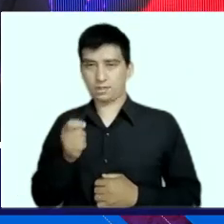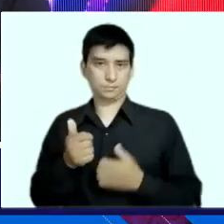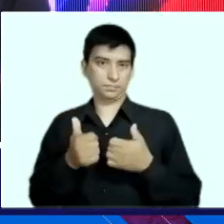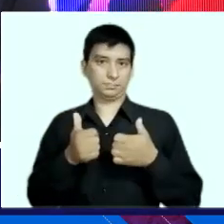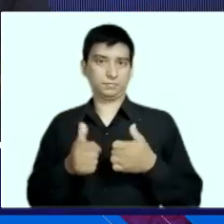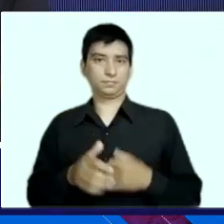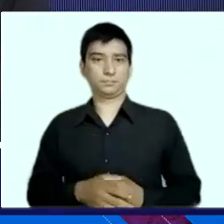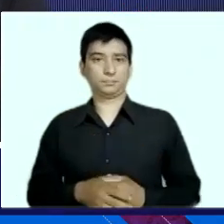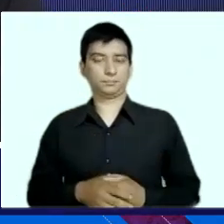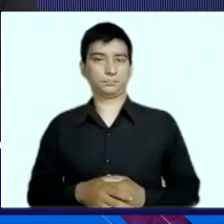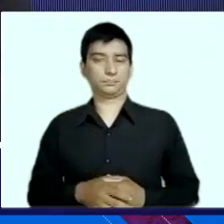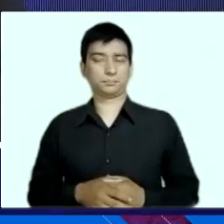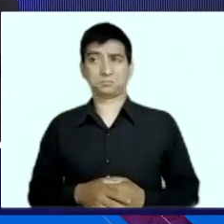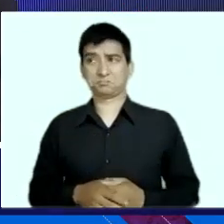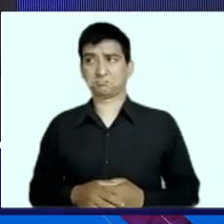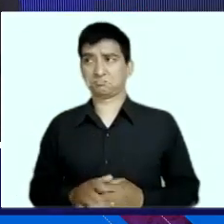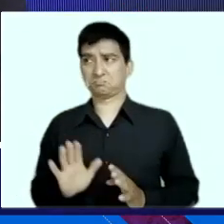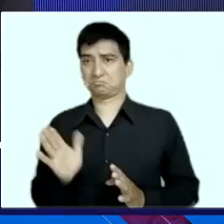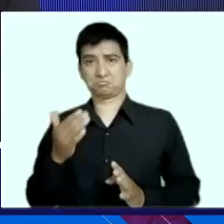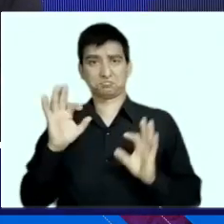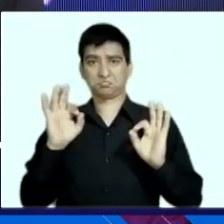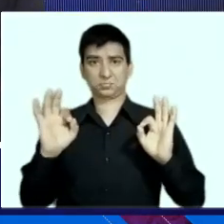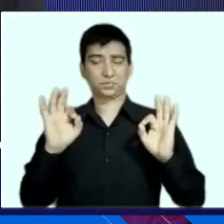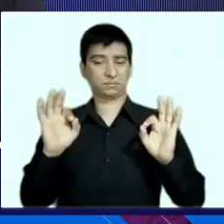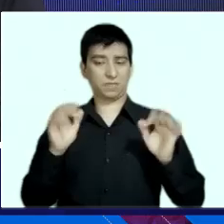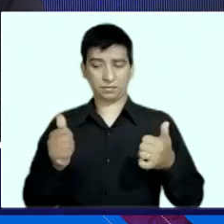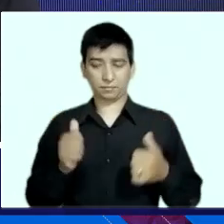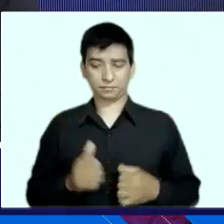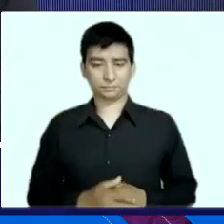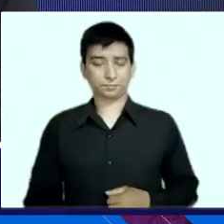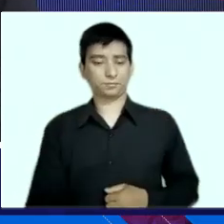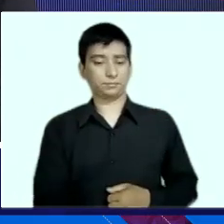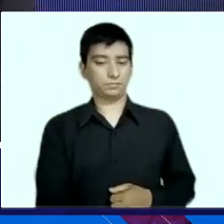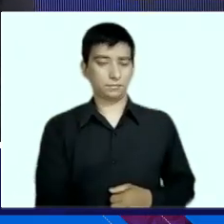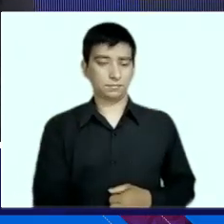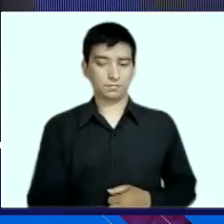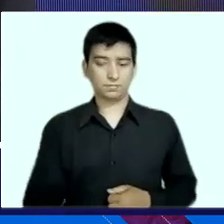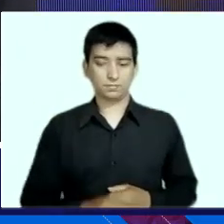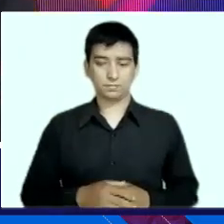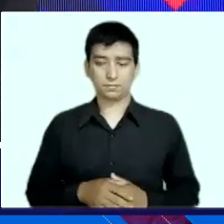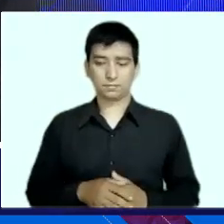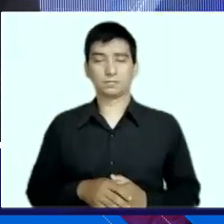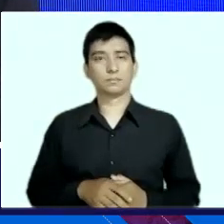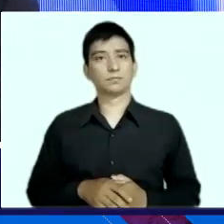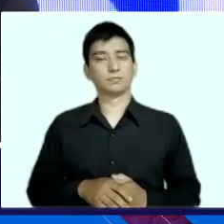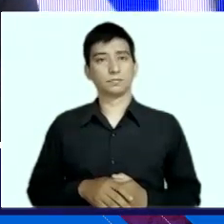No se olviden, todo bien. Mira, yo desde la humanidad te diría, sí, está bien que el hombre